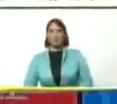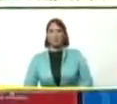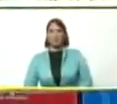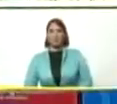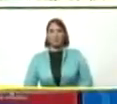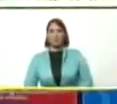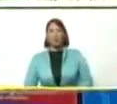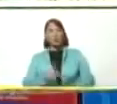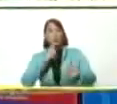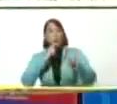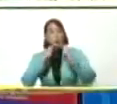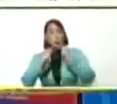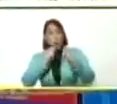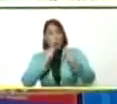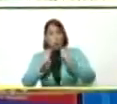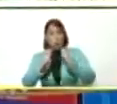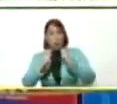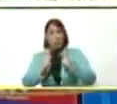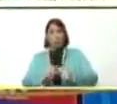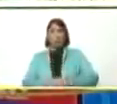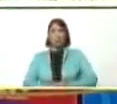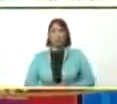El turismo